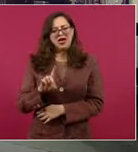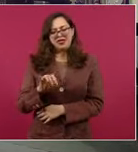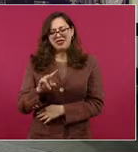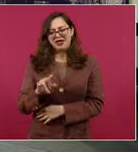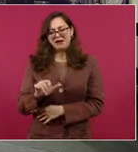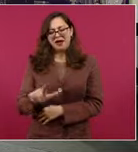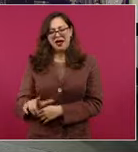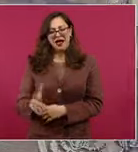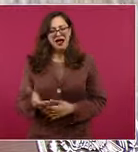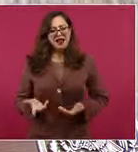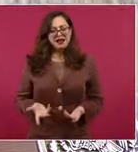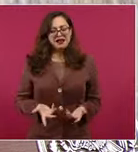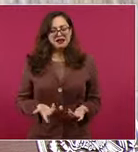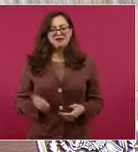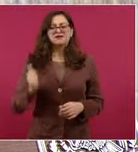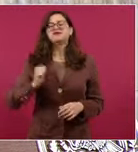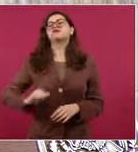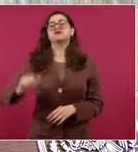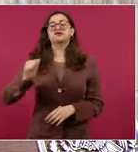afectan